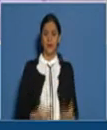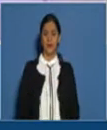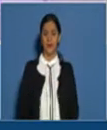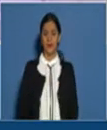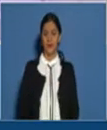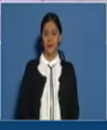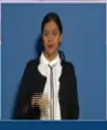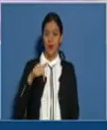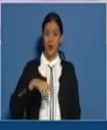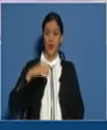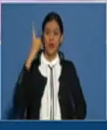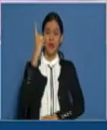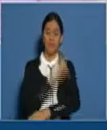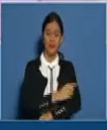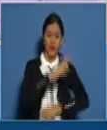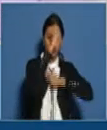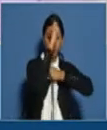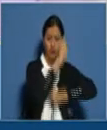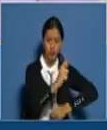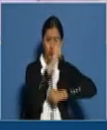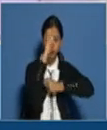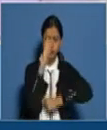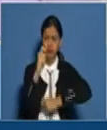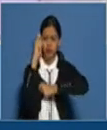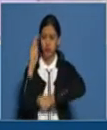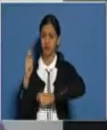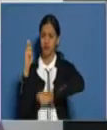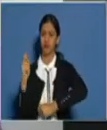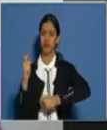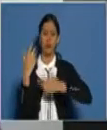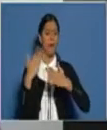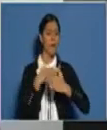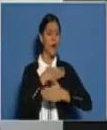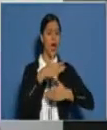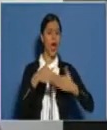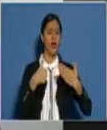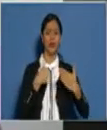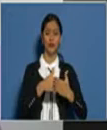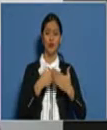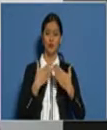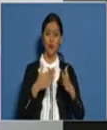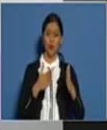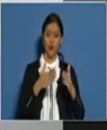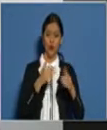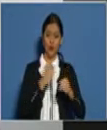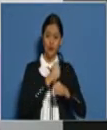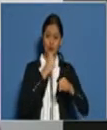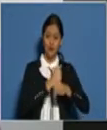Bueno, hoy es un día en que honramos a todos los trabajadores, independientemente del cargo que uno pueda tener.